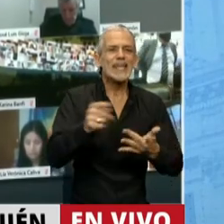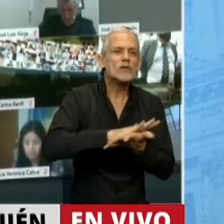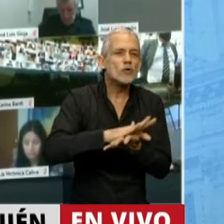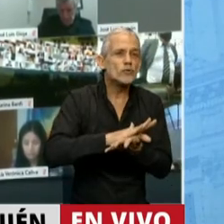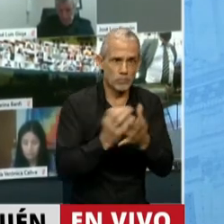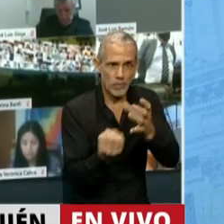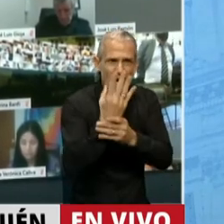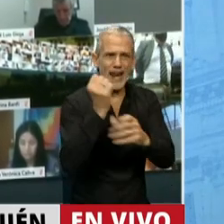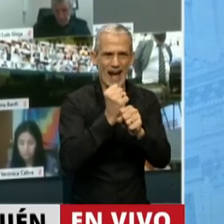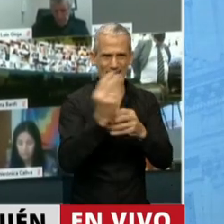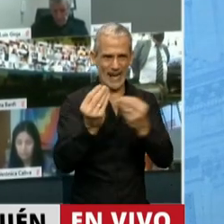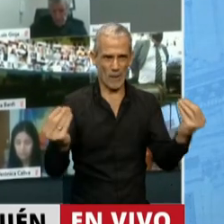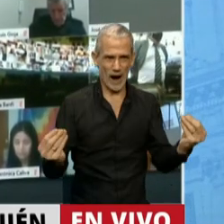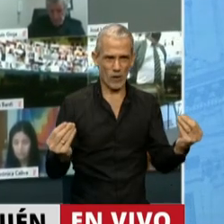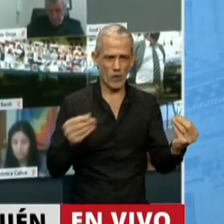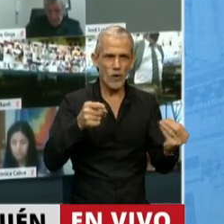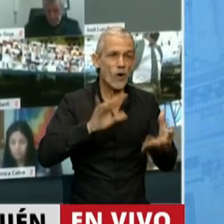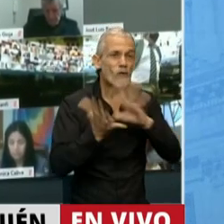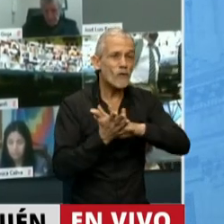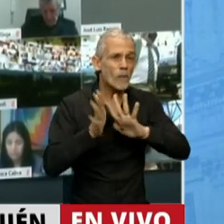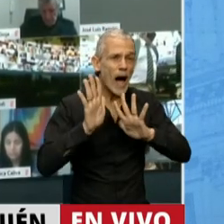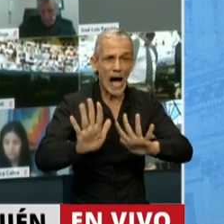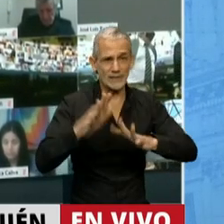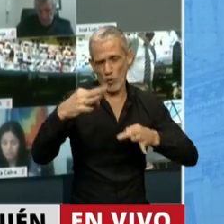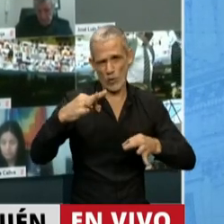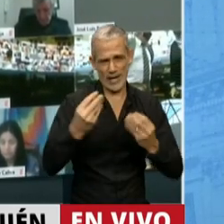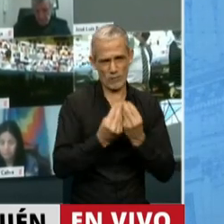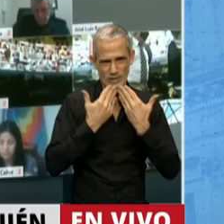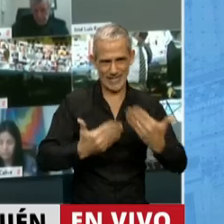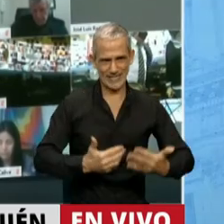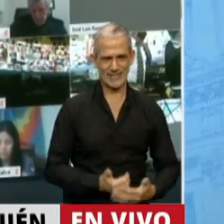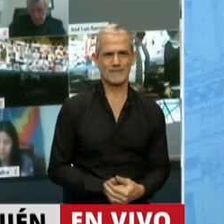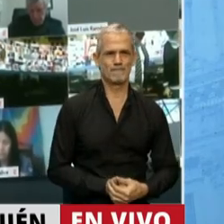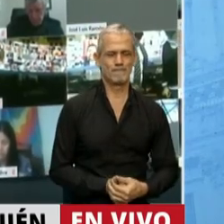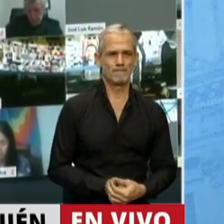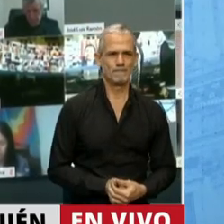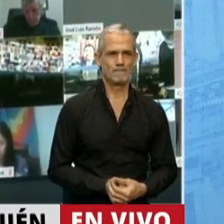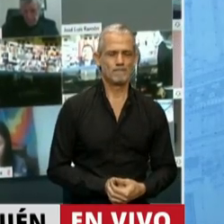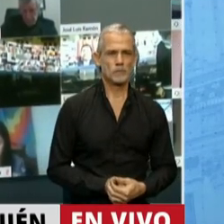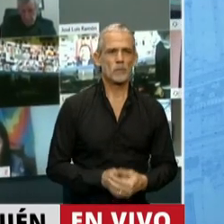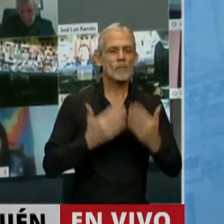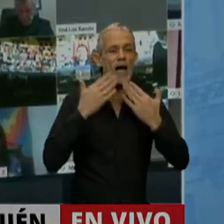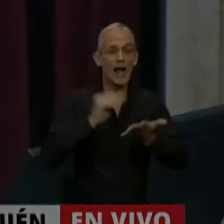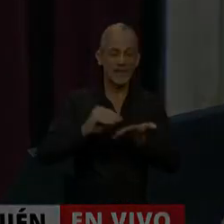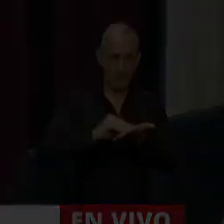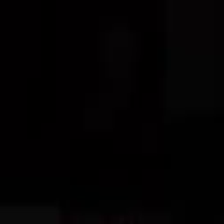crear trabajo. Este es el camino, señor presidente. Muchas gracias. Gracias, diputada.